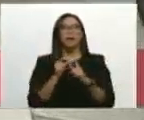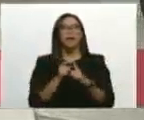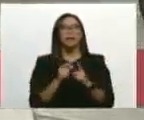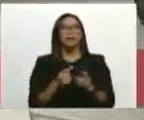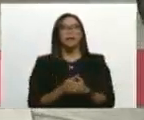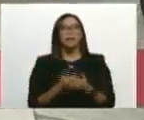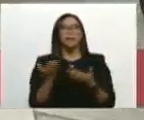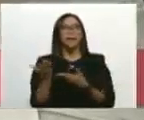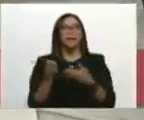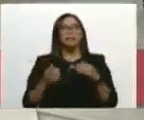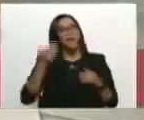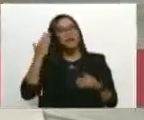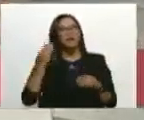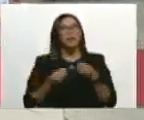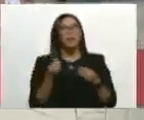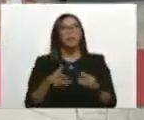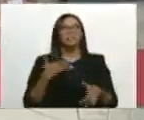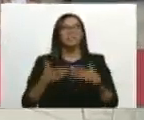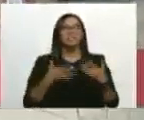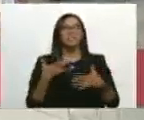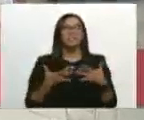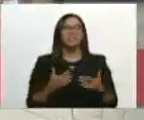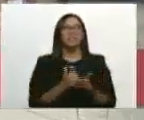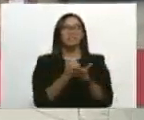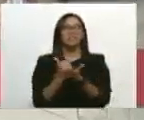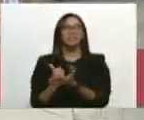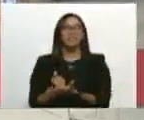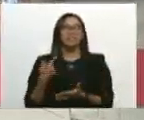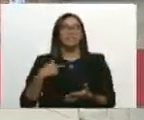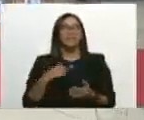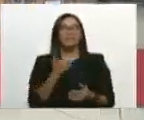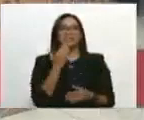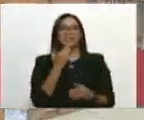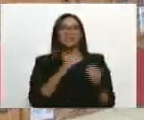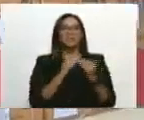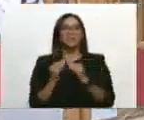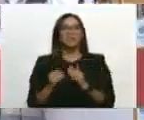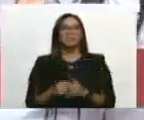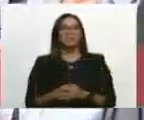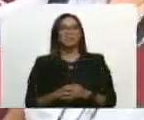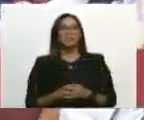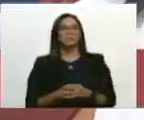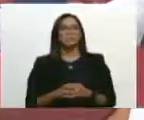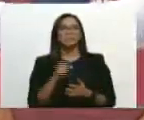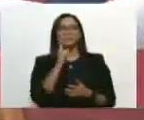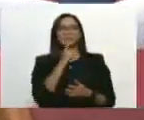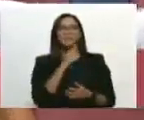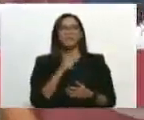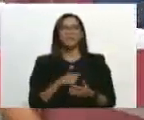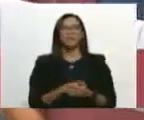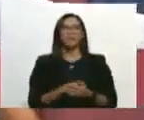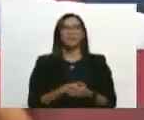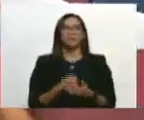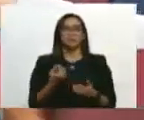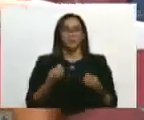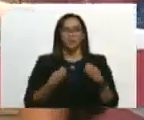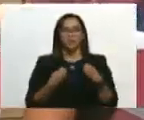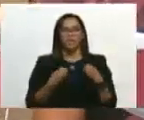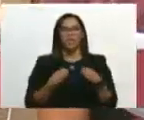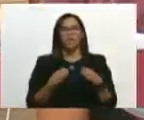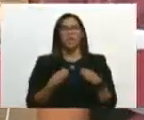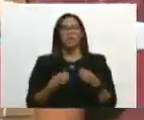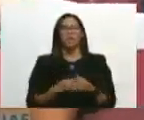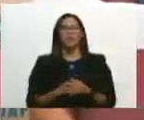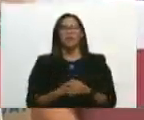ellos para saber cómo se sienten de este beneficio que tienen cerca de su comunidad. Mi nombre es Petra Canelón, soy habitante del barrio El